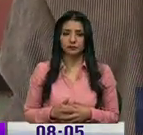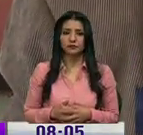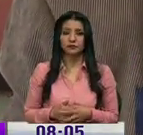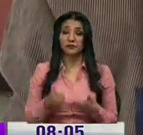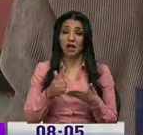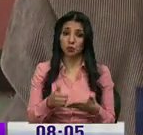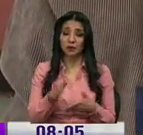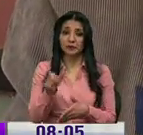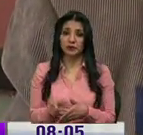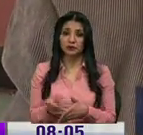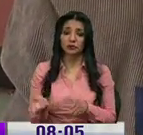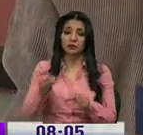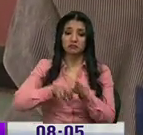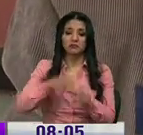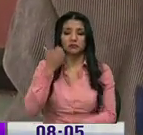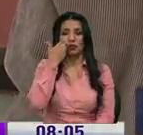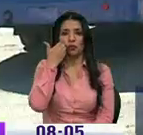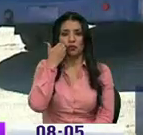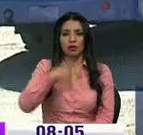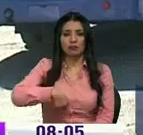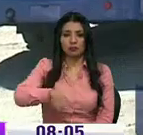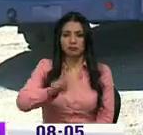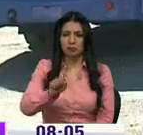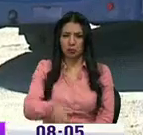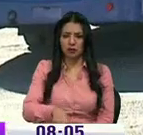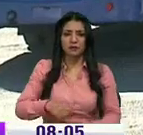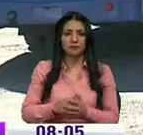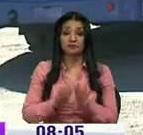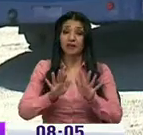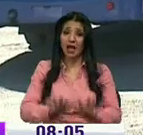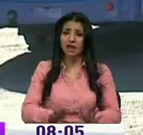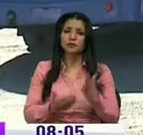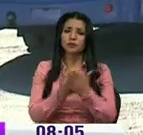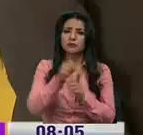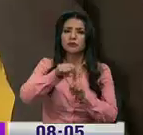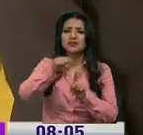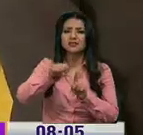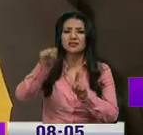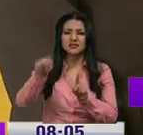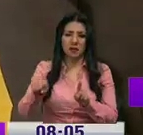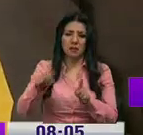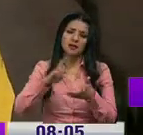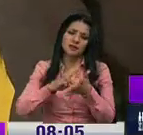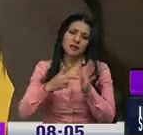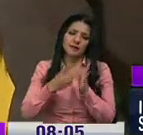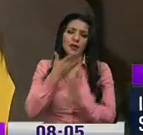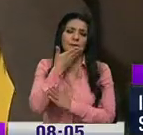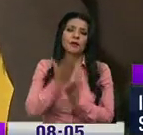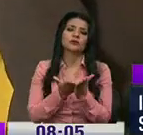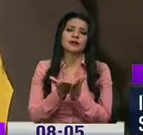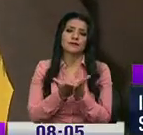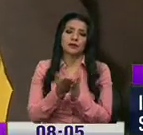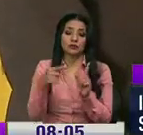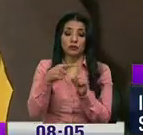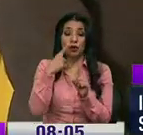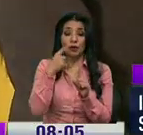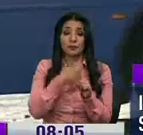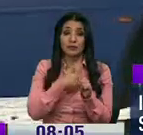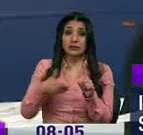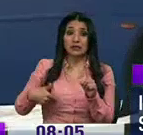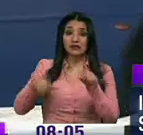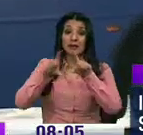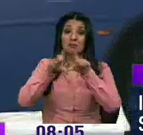comodidad que el usuario requiere en lo que es certeza de viaje. Este tipo de mejoras en el transporte público son, a decir de Jorge Llanes, presidente de